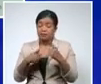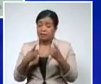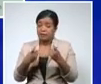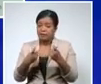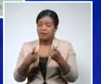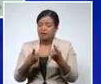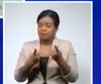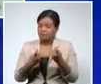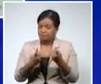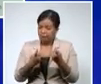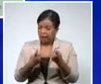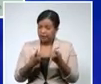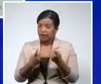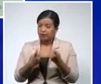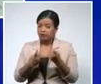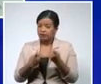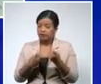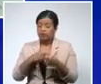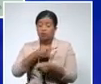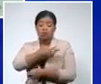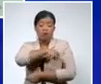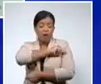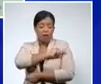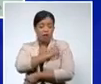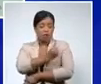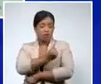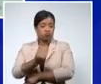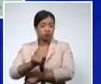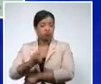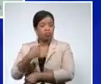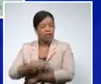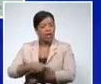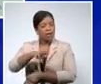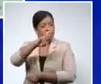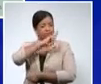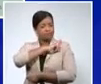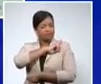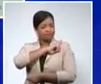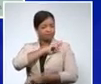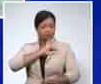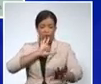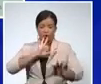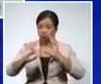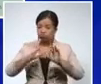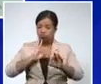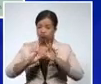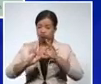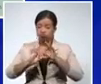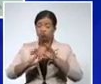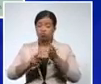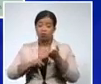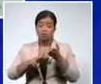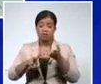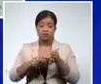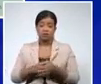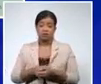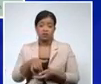también la responsabilidad de cada uno de las personas de este territorio, como la de toda